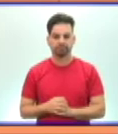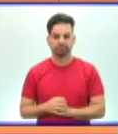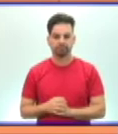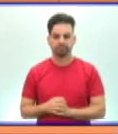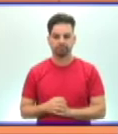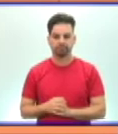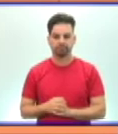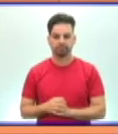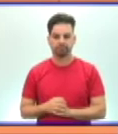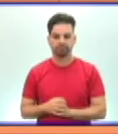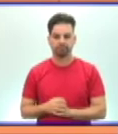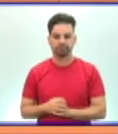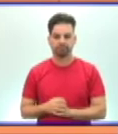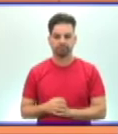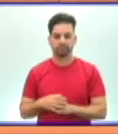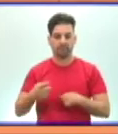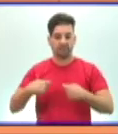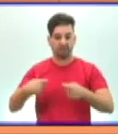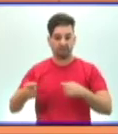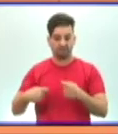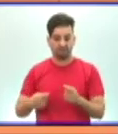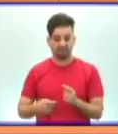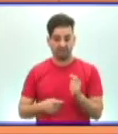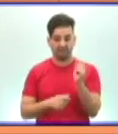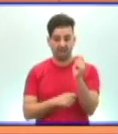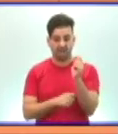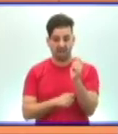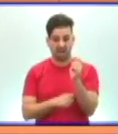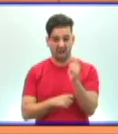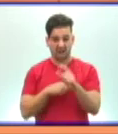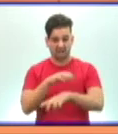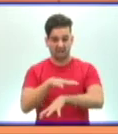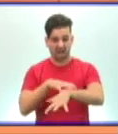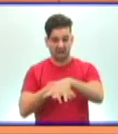a los seres humanos.